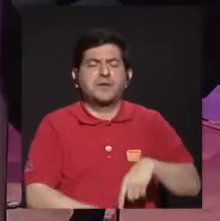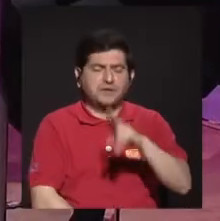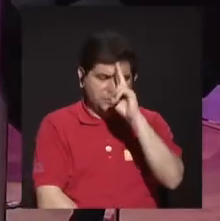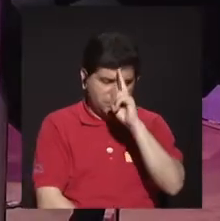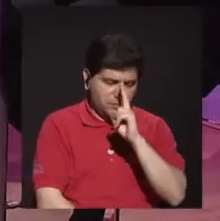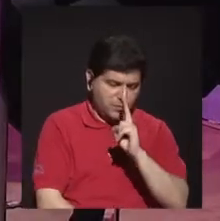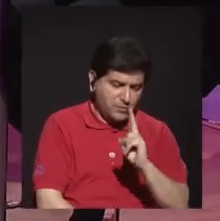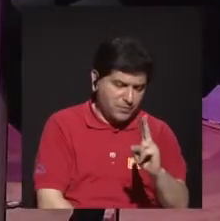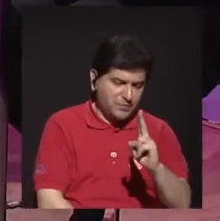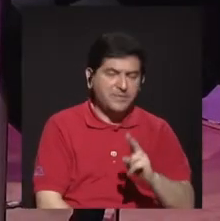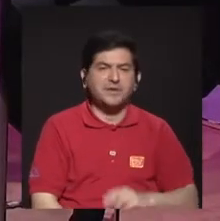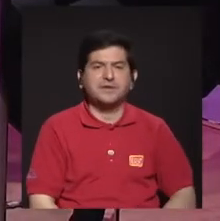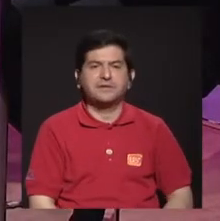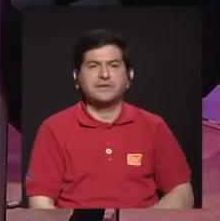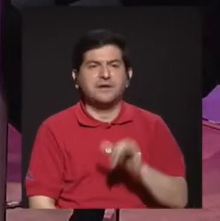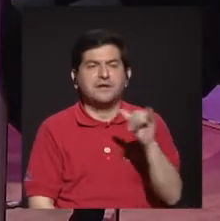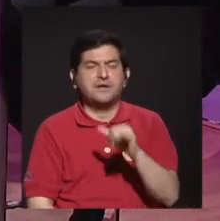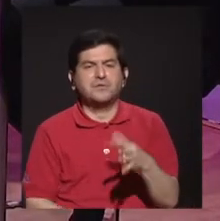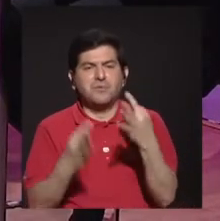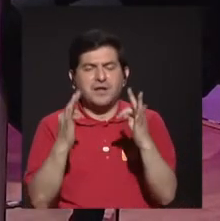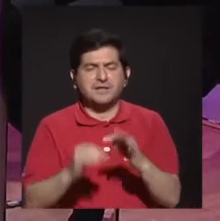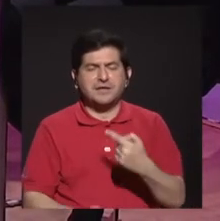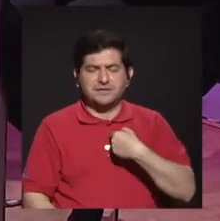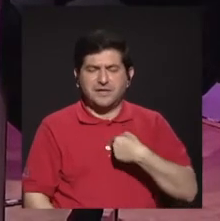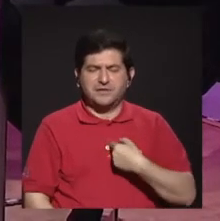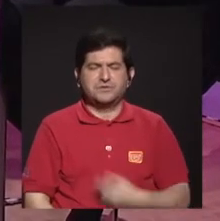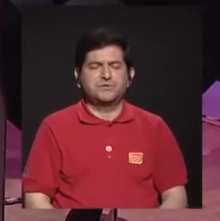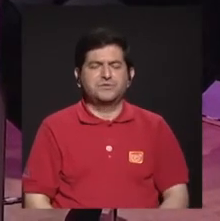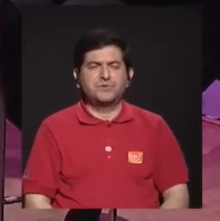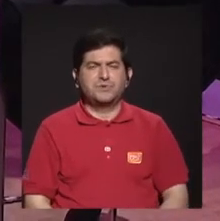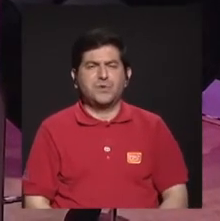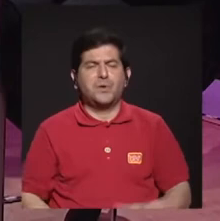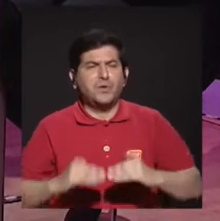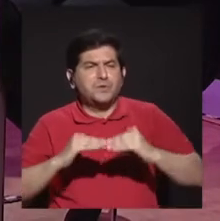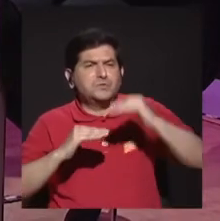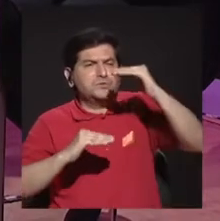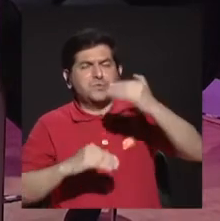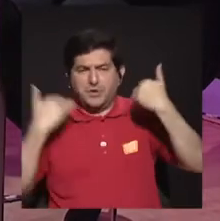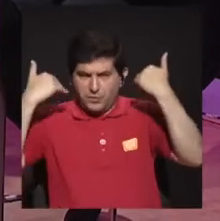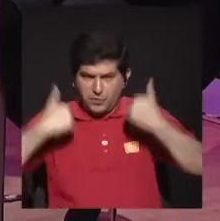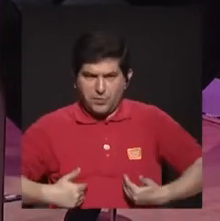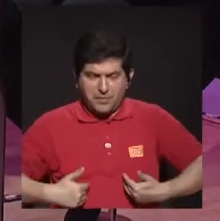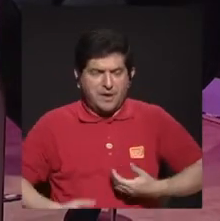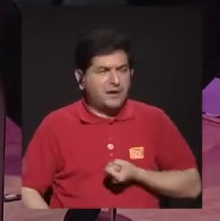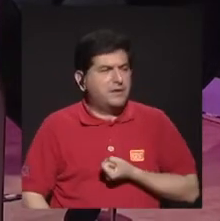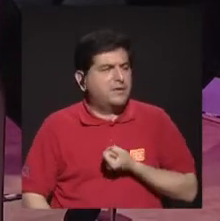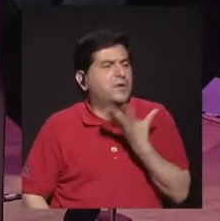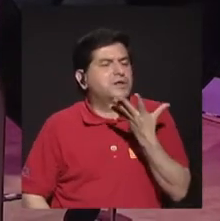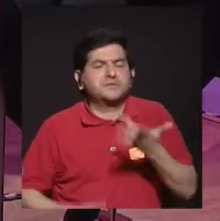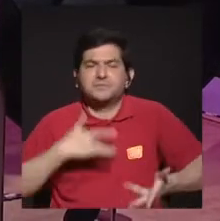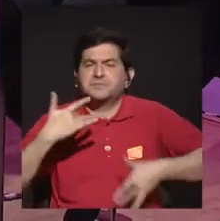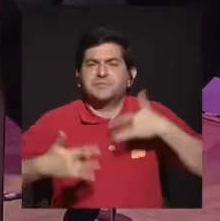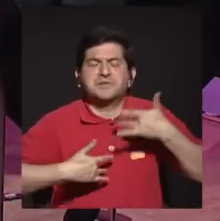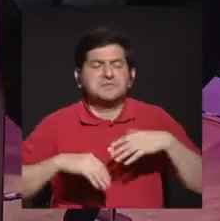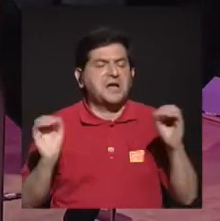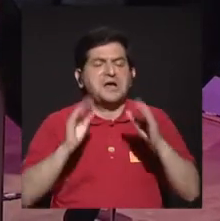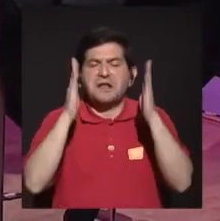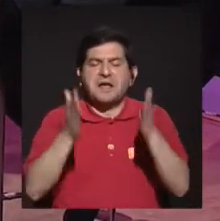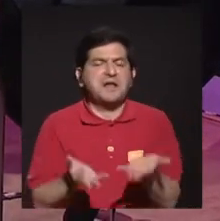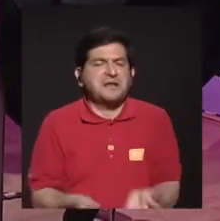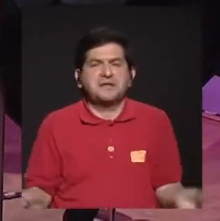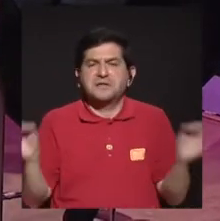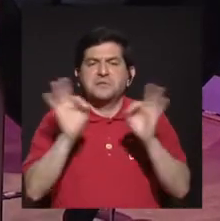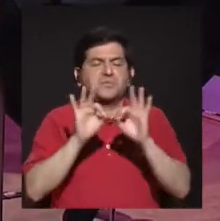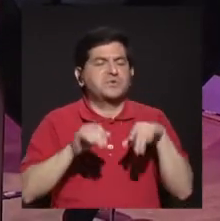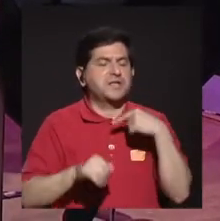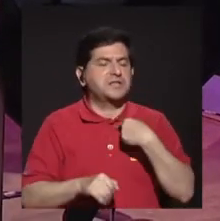esta vida, ser más humana, poder expresar eso que yo sentía, que a nadie le importaba estar